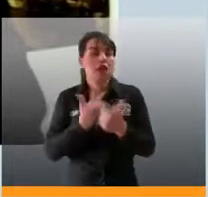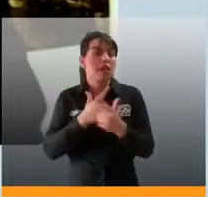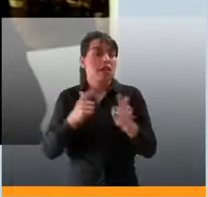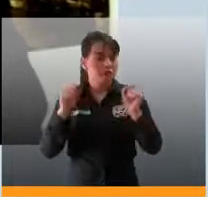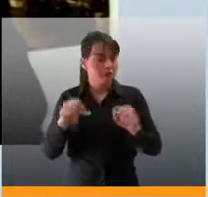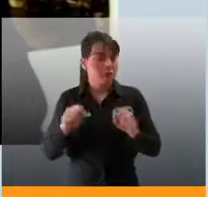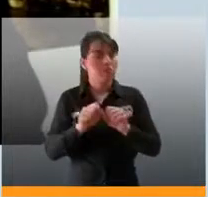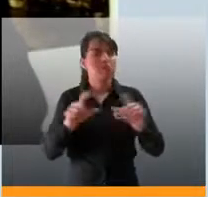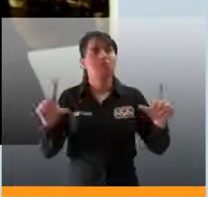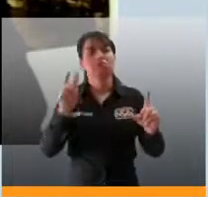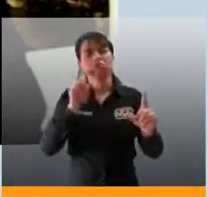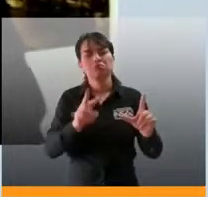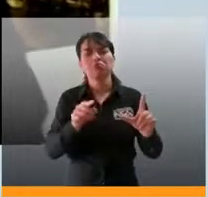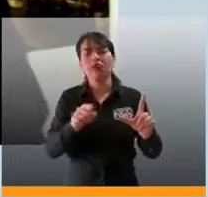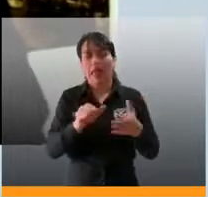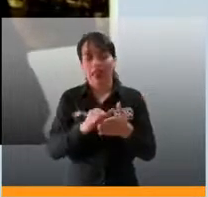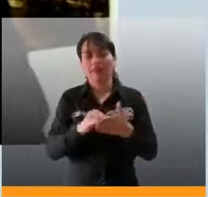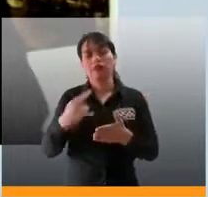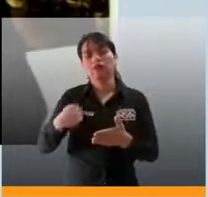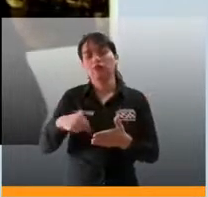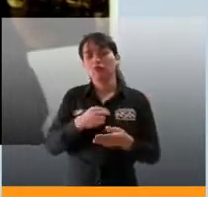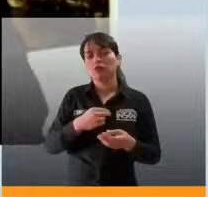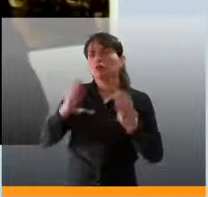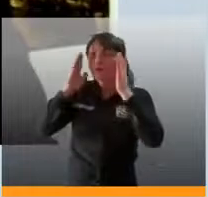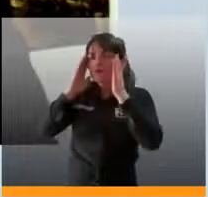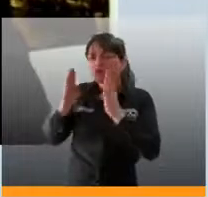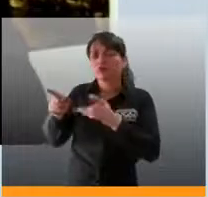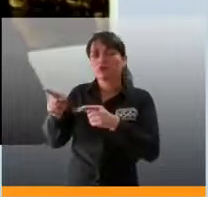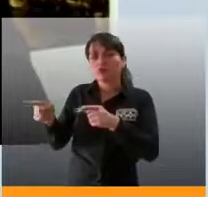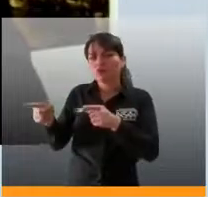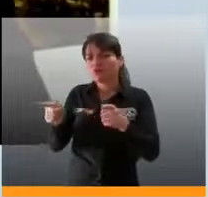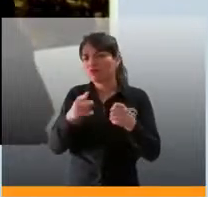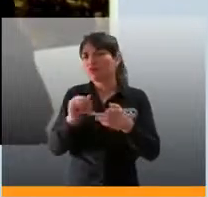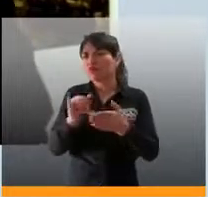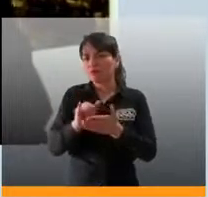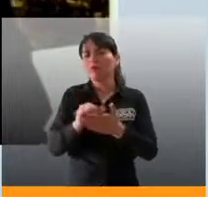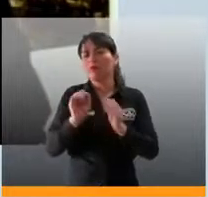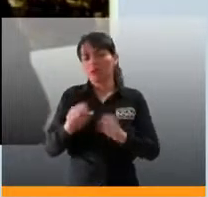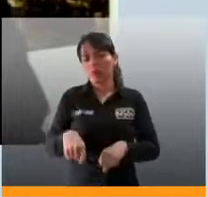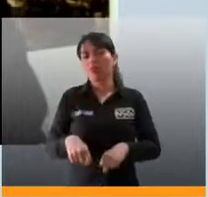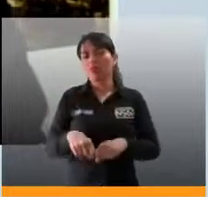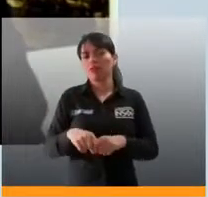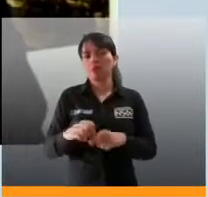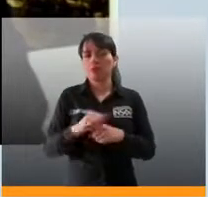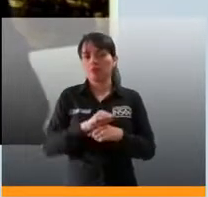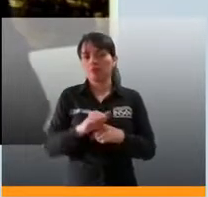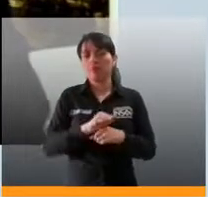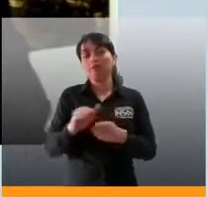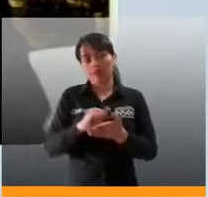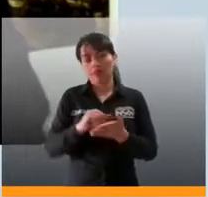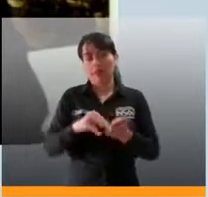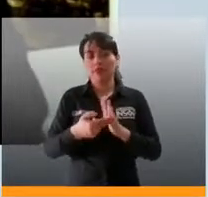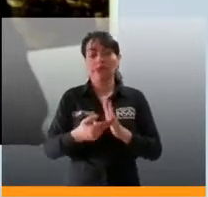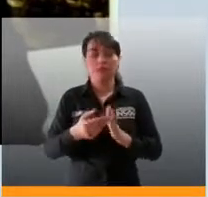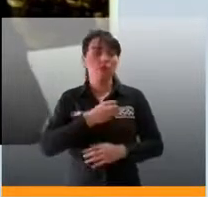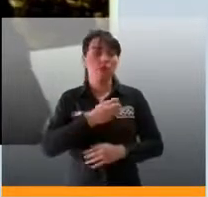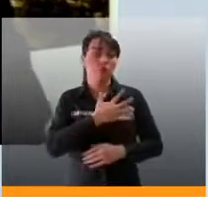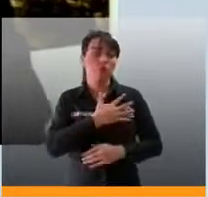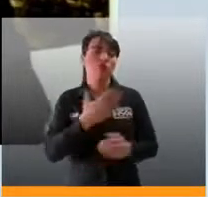través de la página, y nosotros ahí brindábamos ese servicio para todo el ejercicio que se tiene. Entonces, creo que ha sido una gran